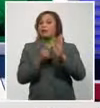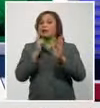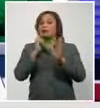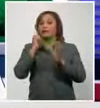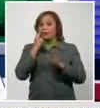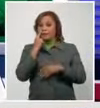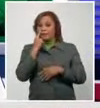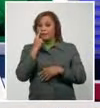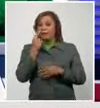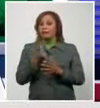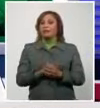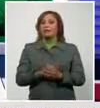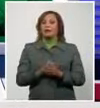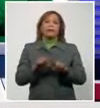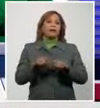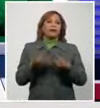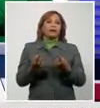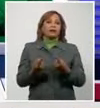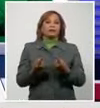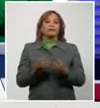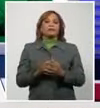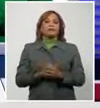cuenta para